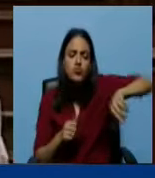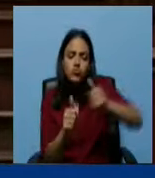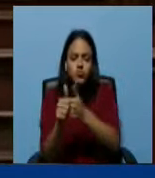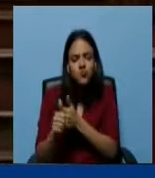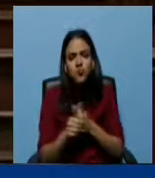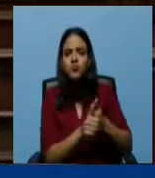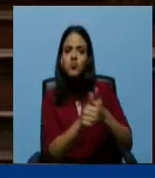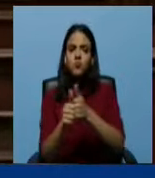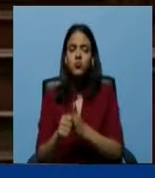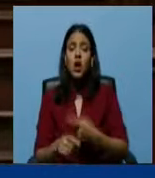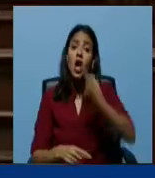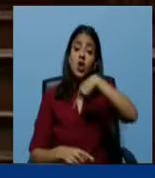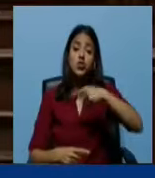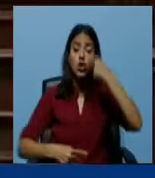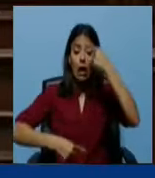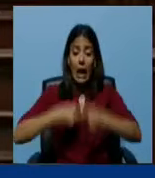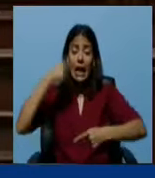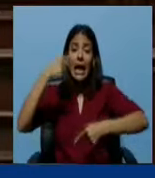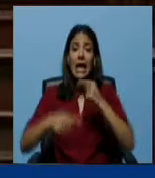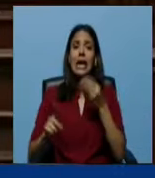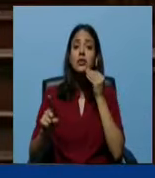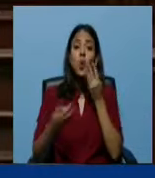La generación joven,